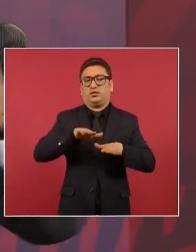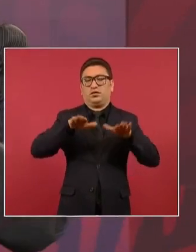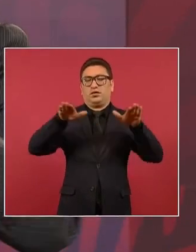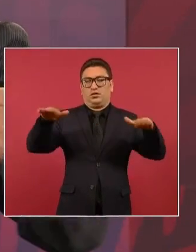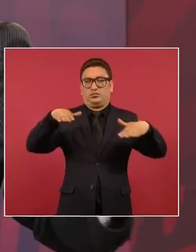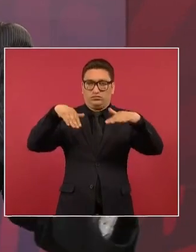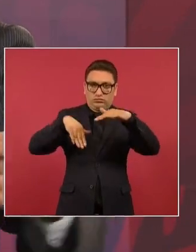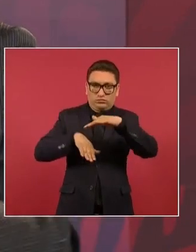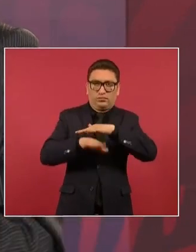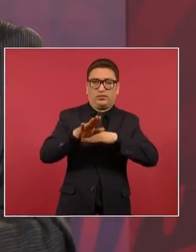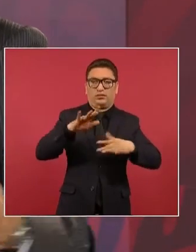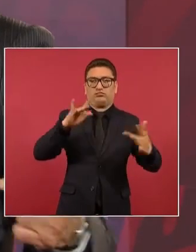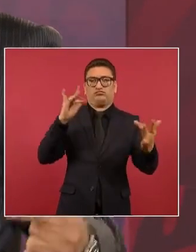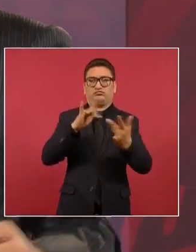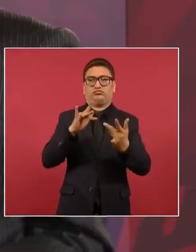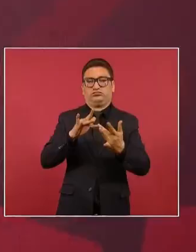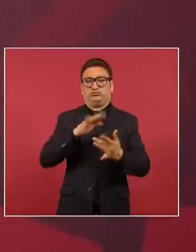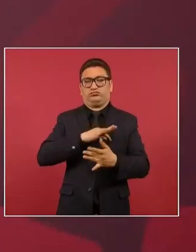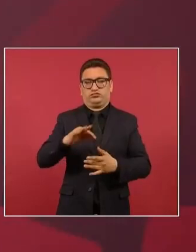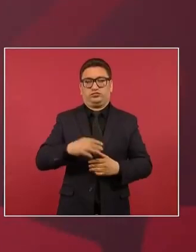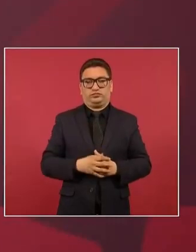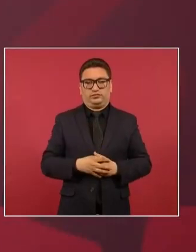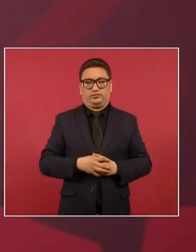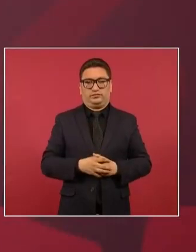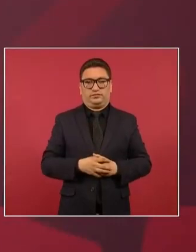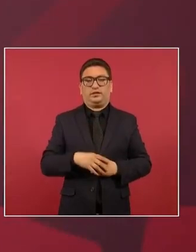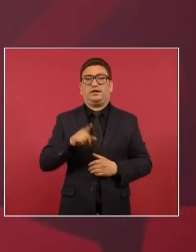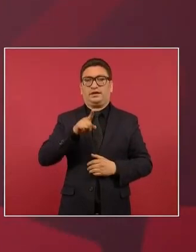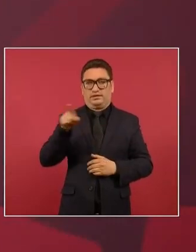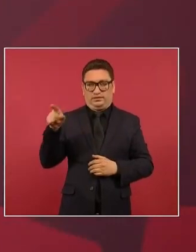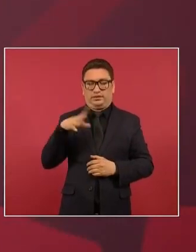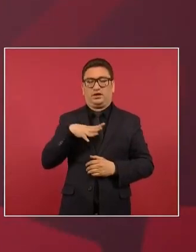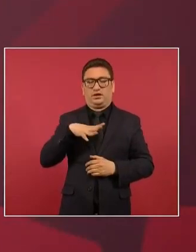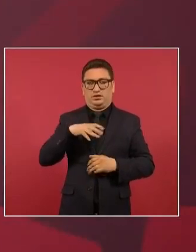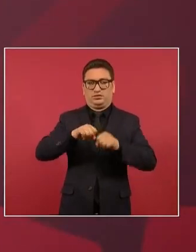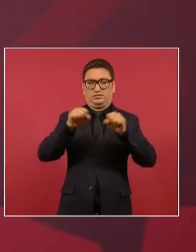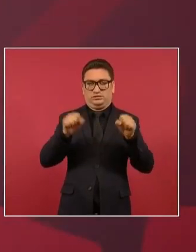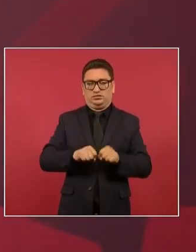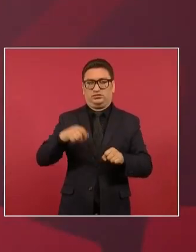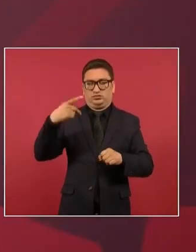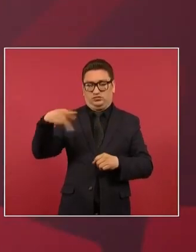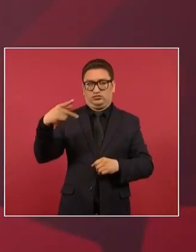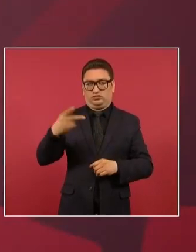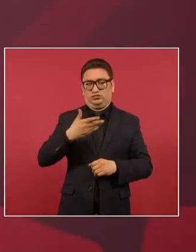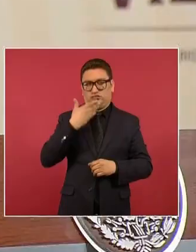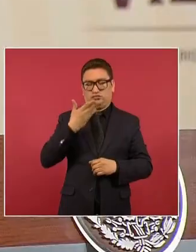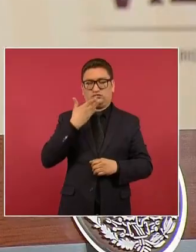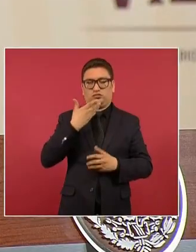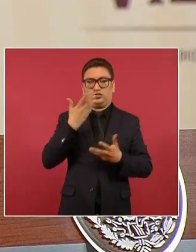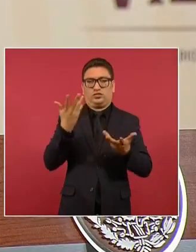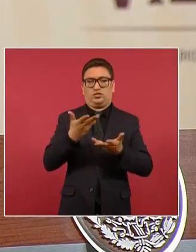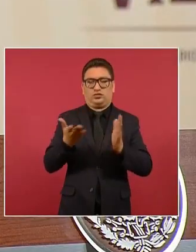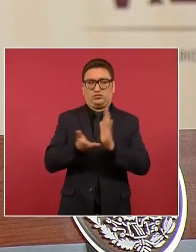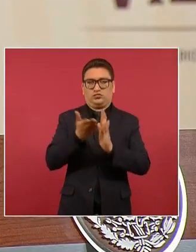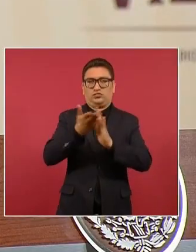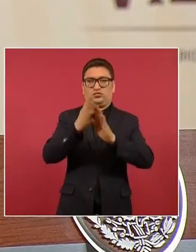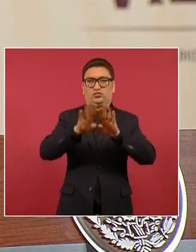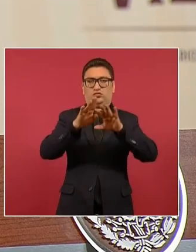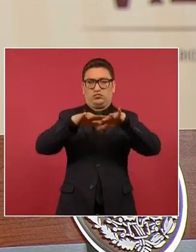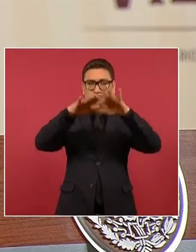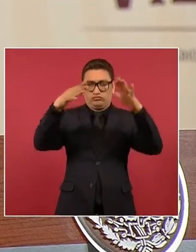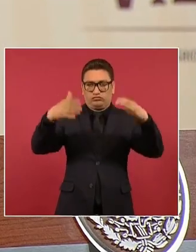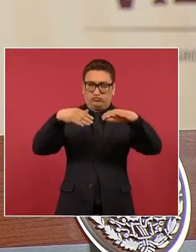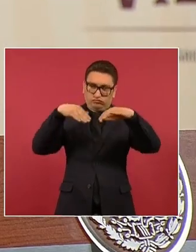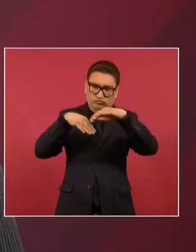darle conectividad. Ellos tienen un sistema de construcción de túneles